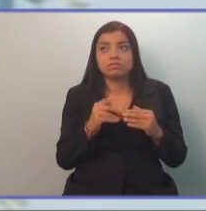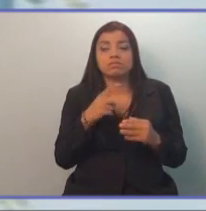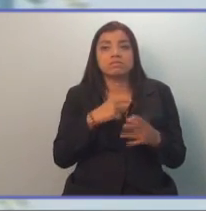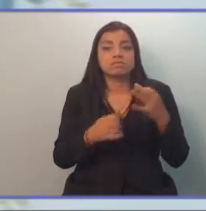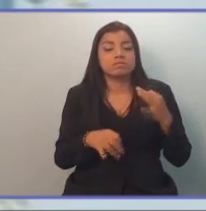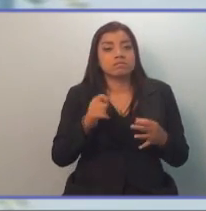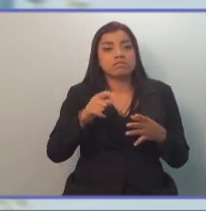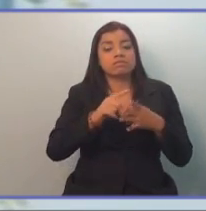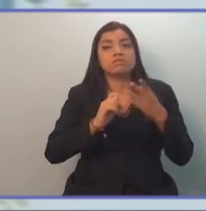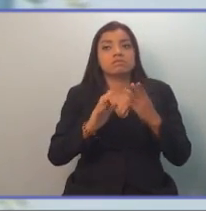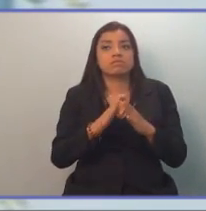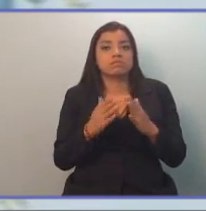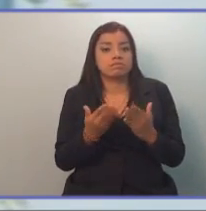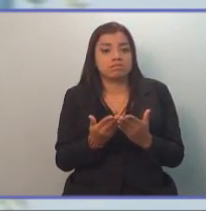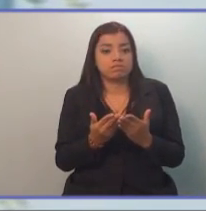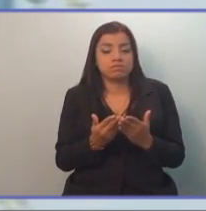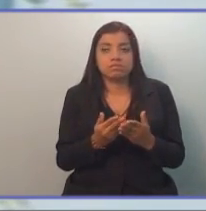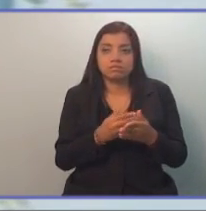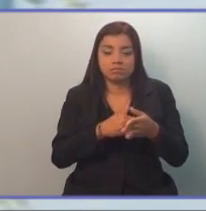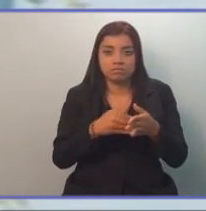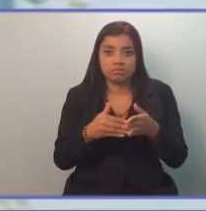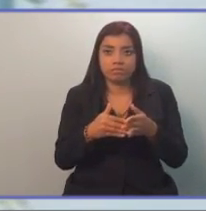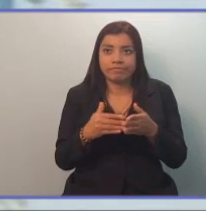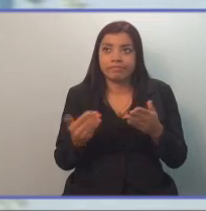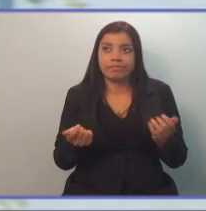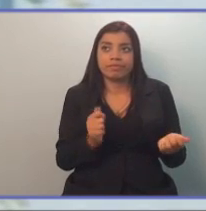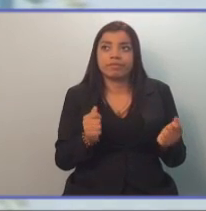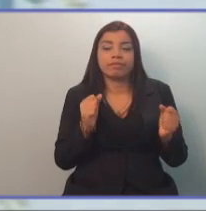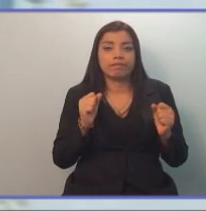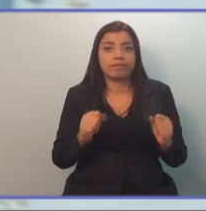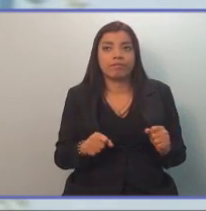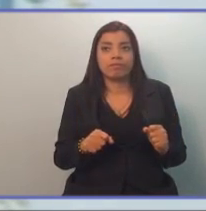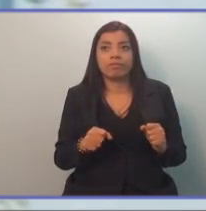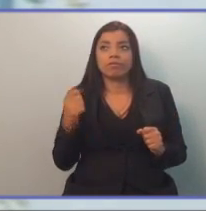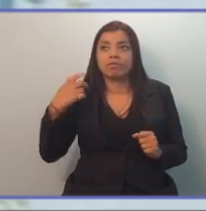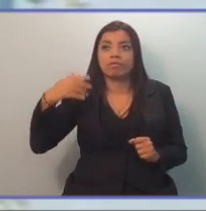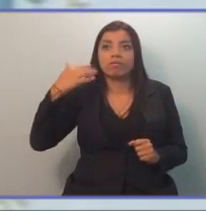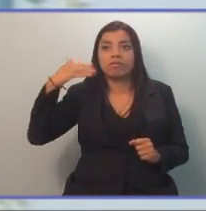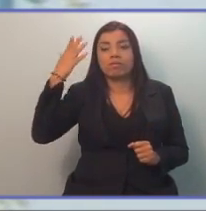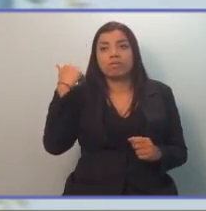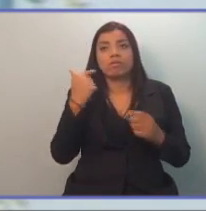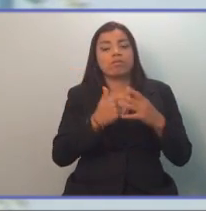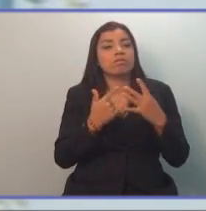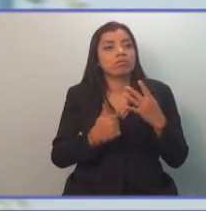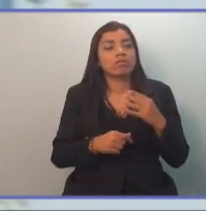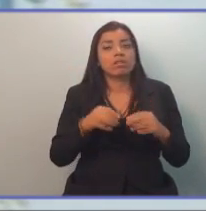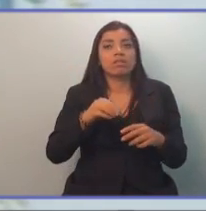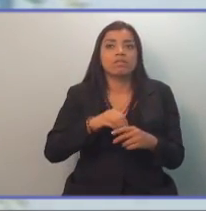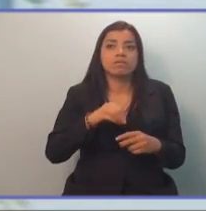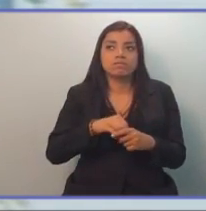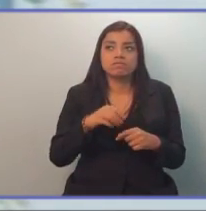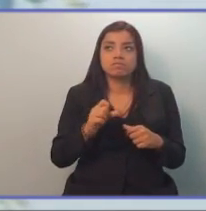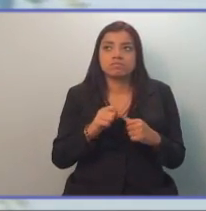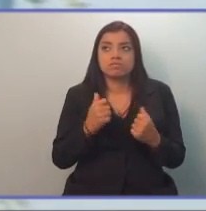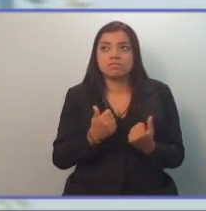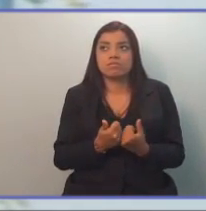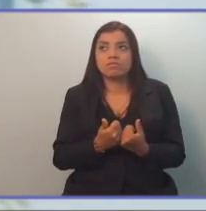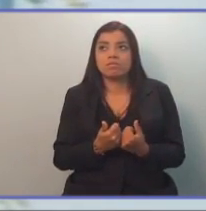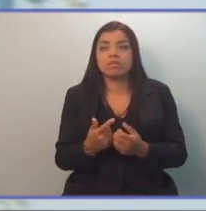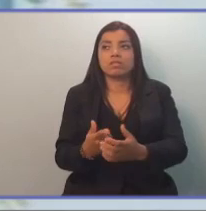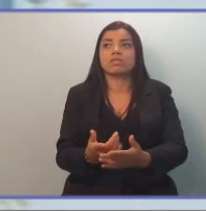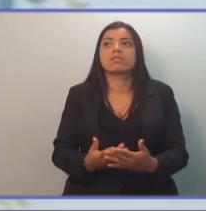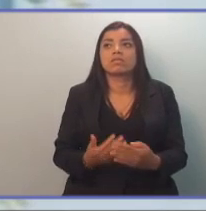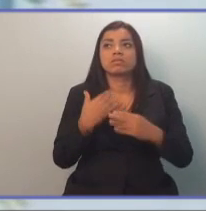de la Constitución, empecé a confrontar en aquel entonces la ley de bancos y financieras que limitaba el